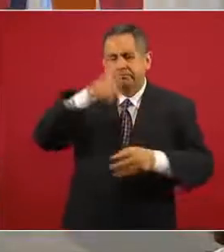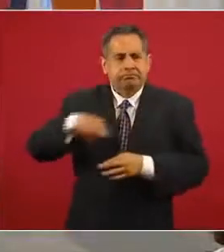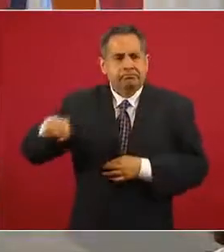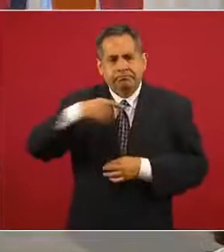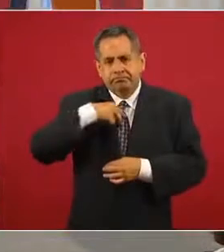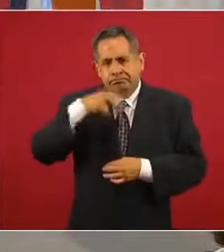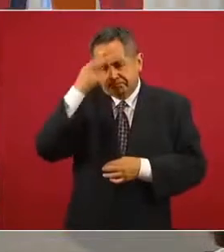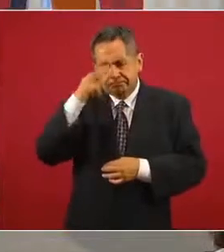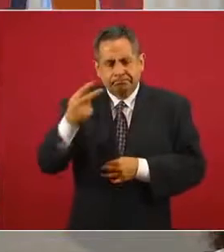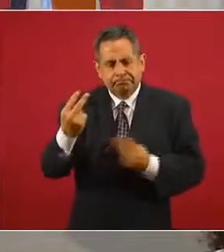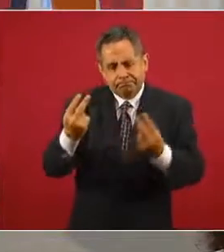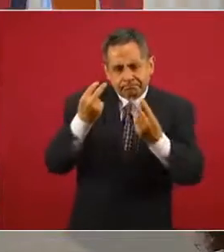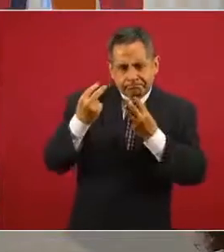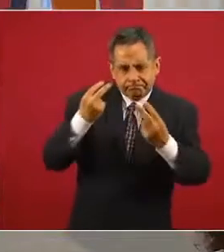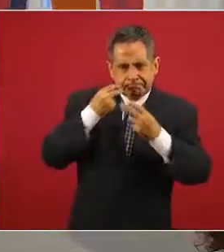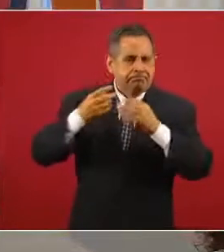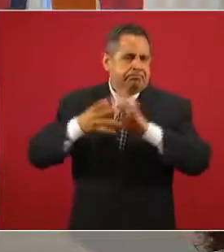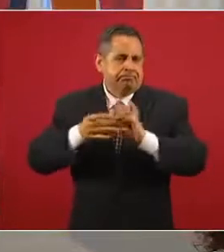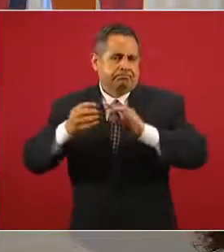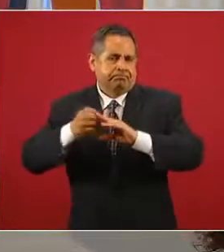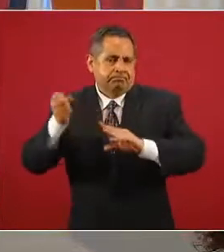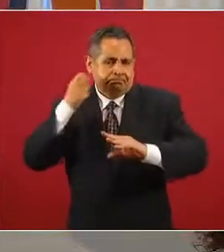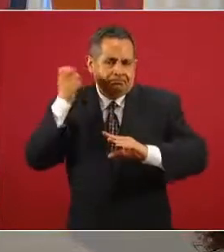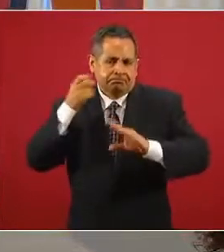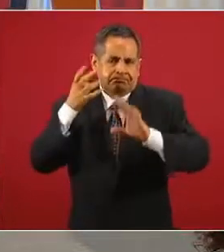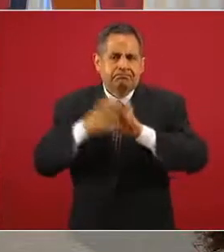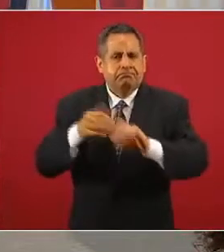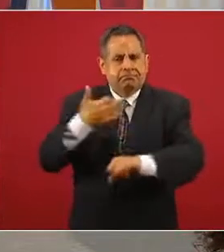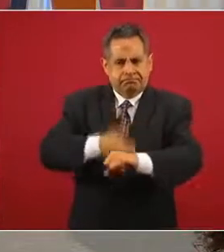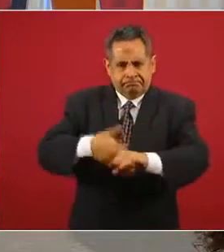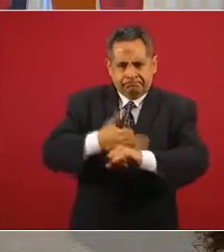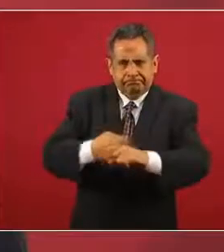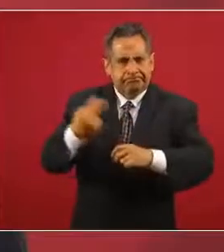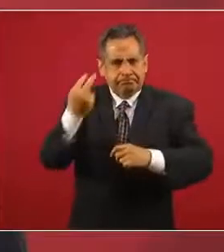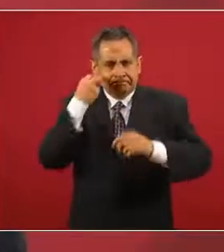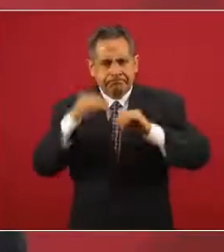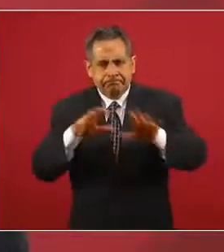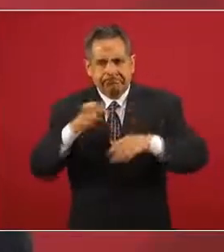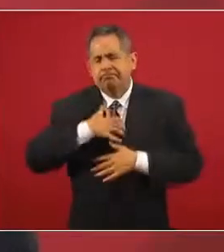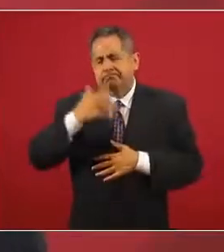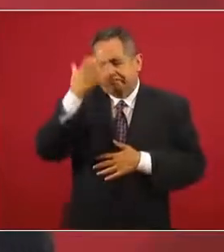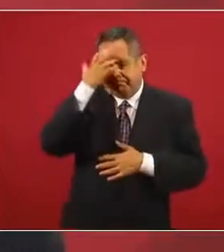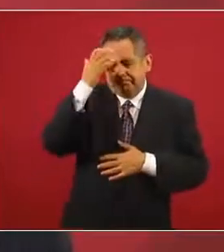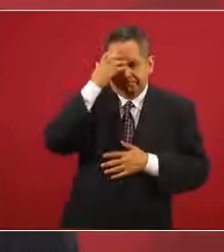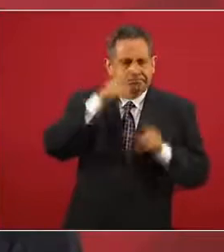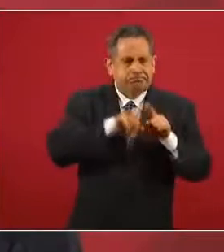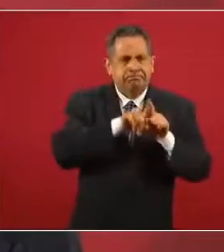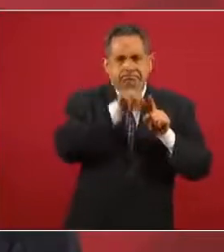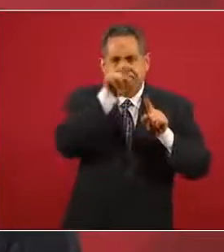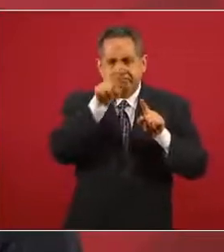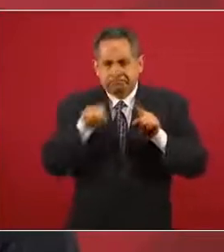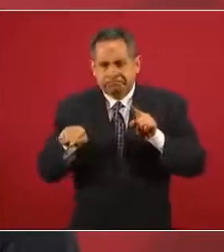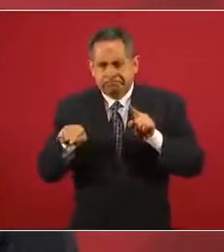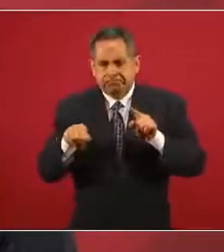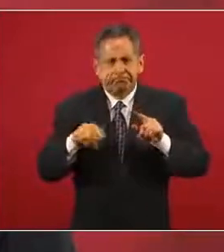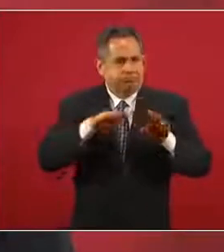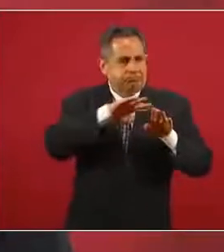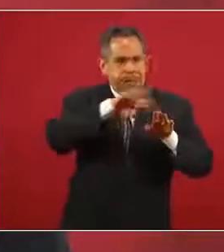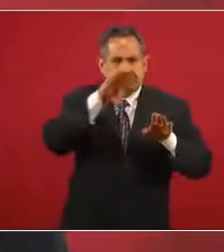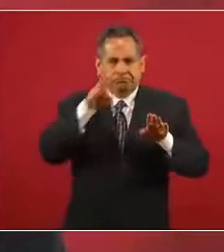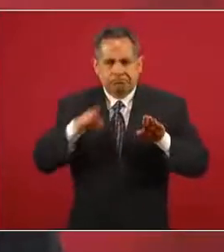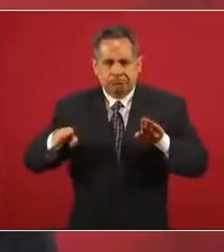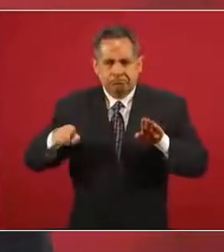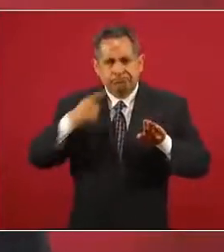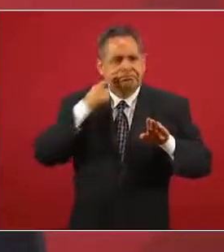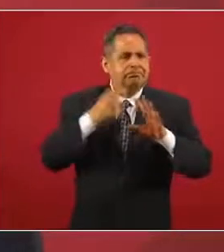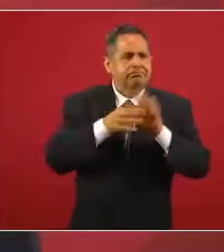en México que han visto estas conferencias y las de en la tarde conocen lo que es una curva epidémica, pero retomamos, es una gráfica,